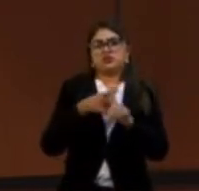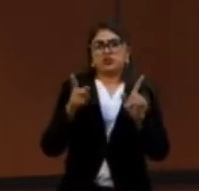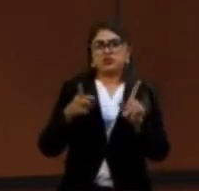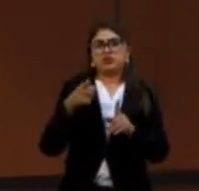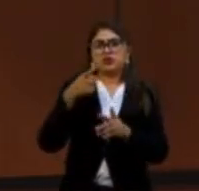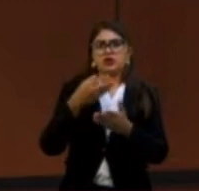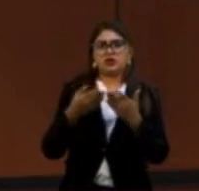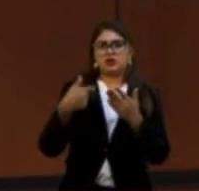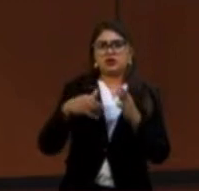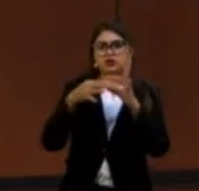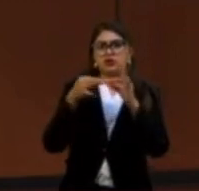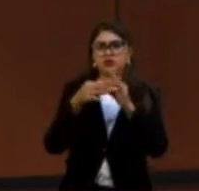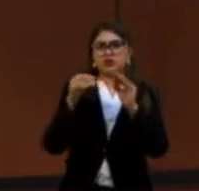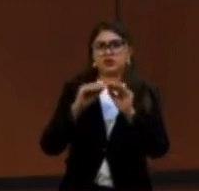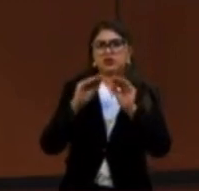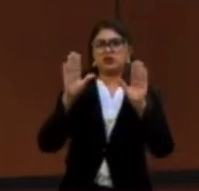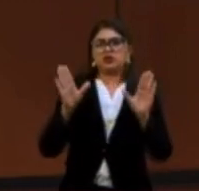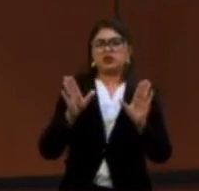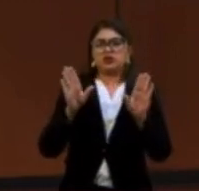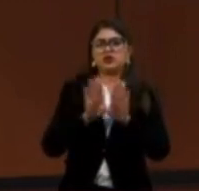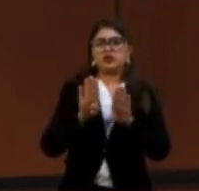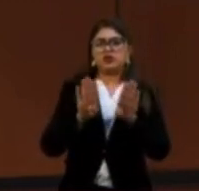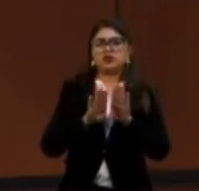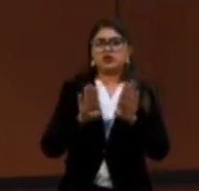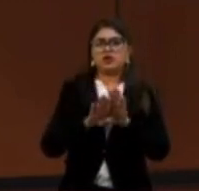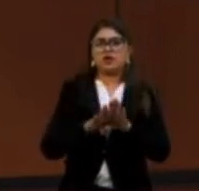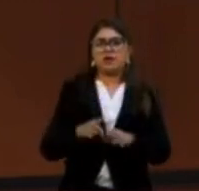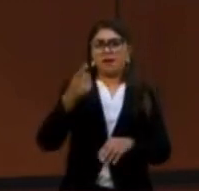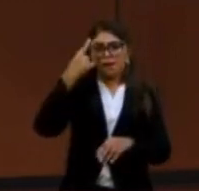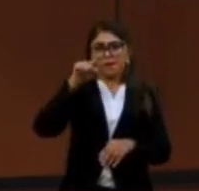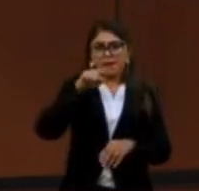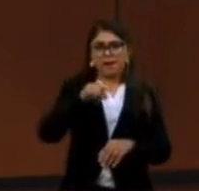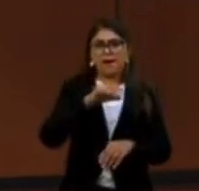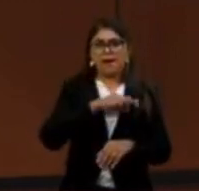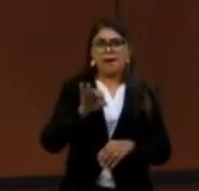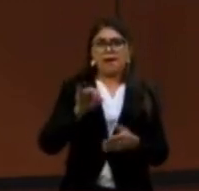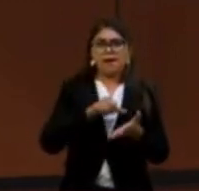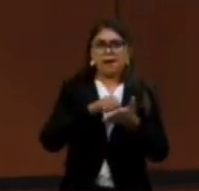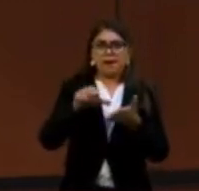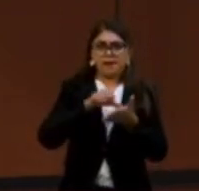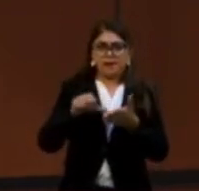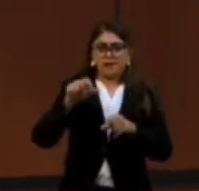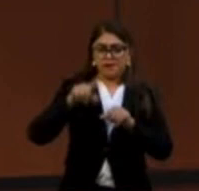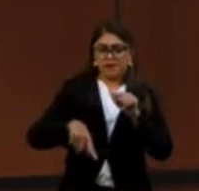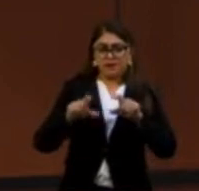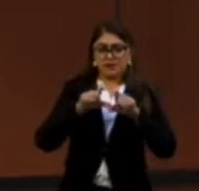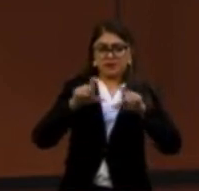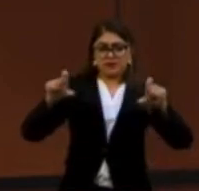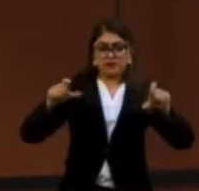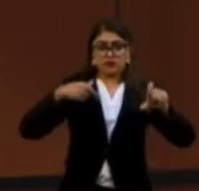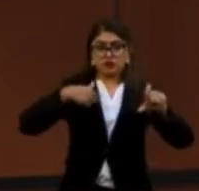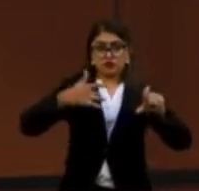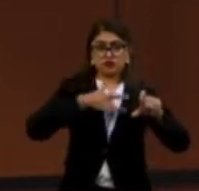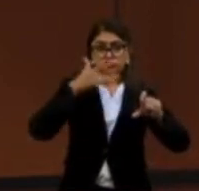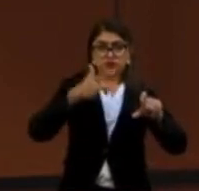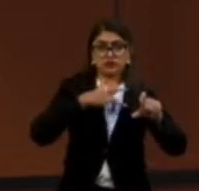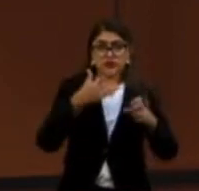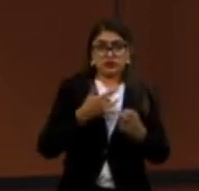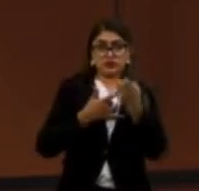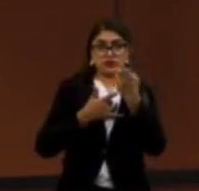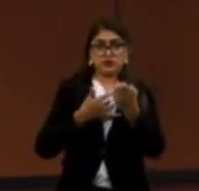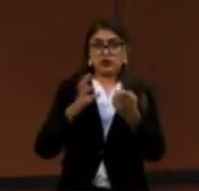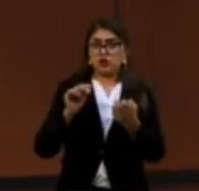momento para que se pueda eliminar este párrafo que me parece que no